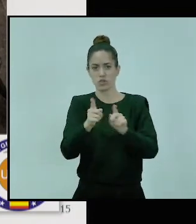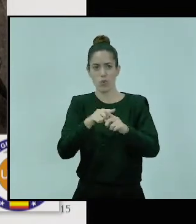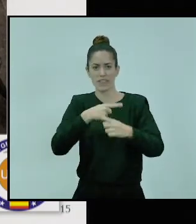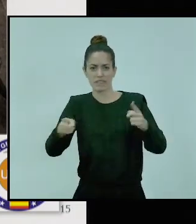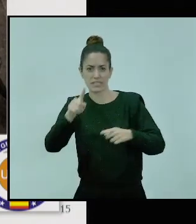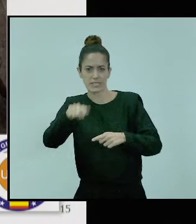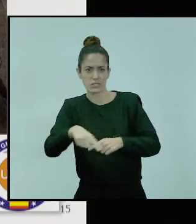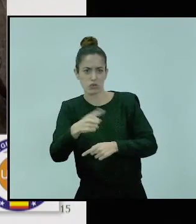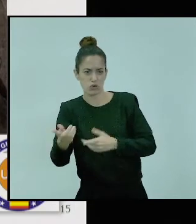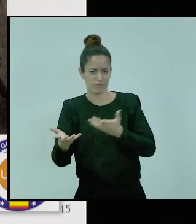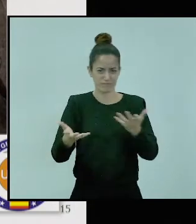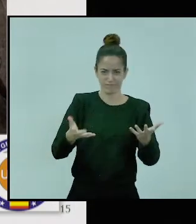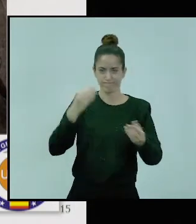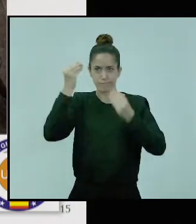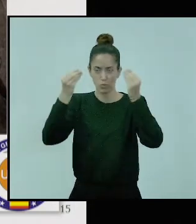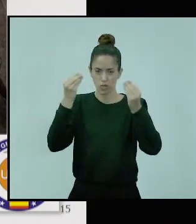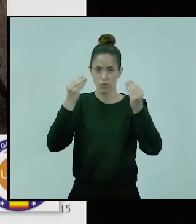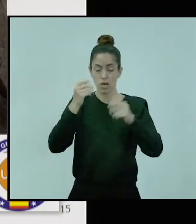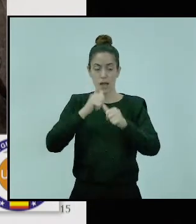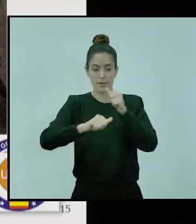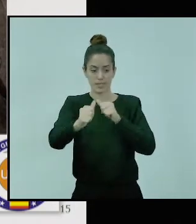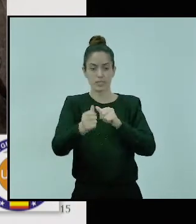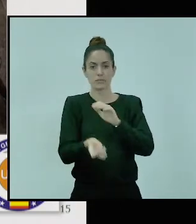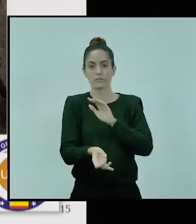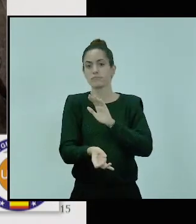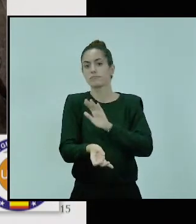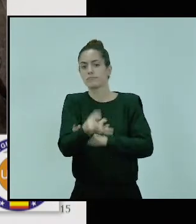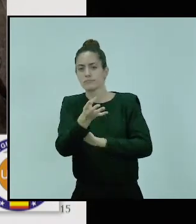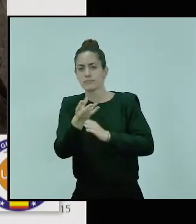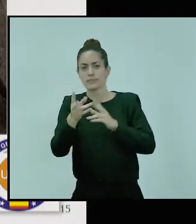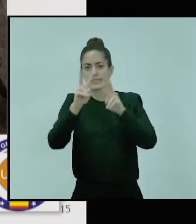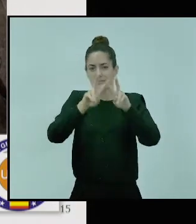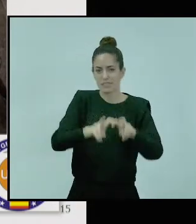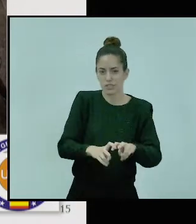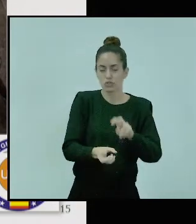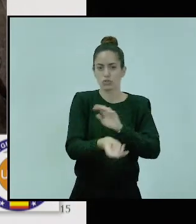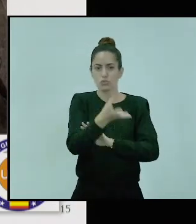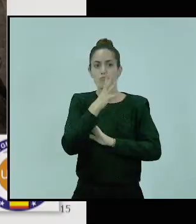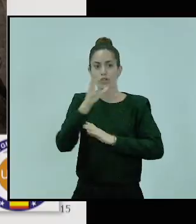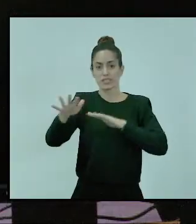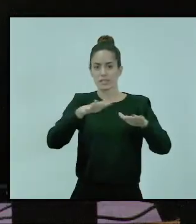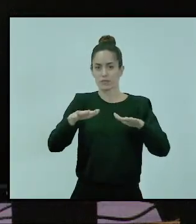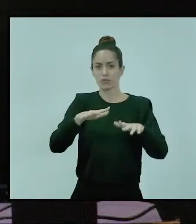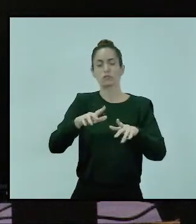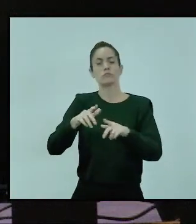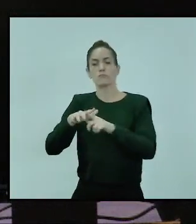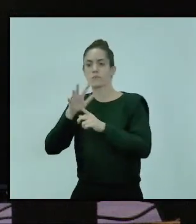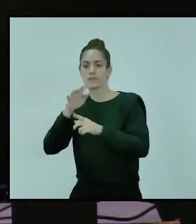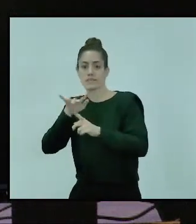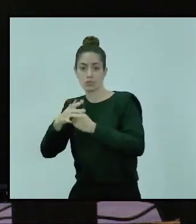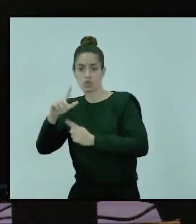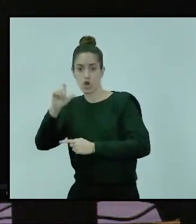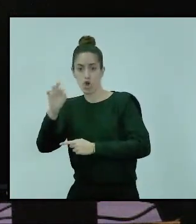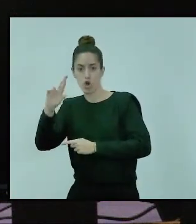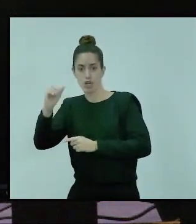distintos, eran diferentes. A partir de aquí nació el germen del estudio, porque los terremotos, en el caso de Lorca, es un tipo